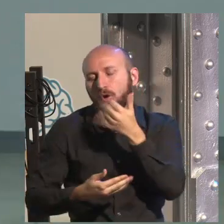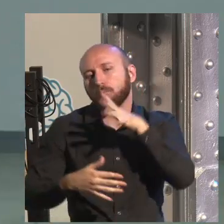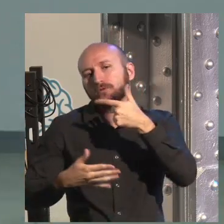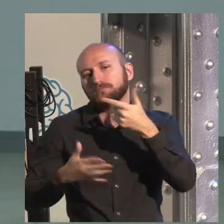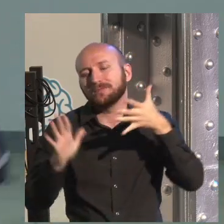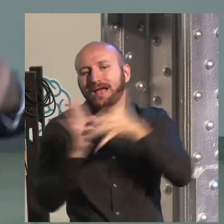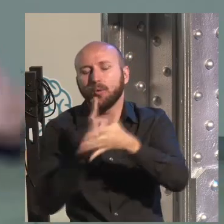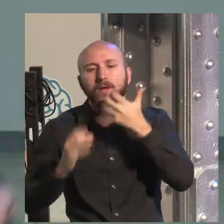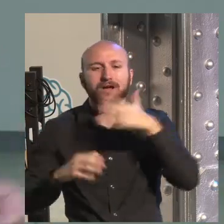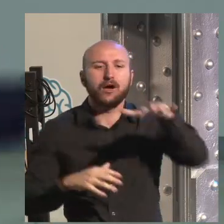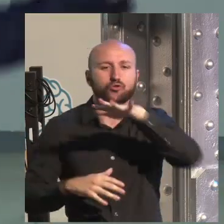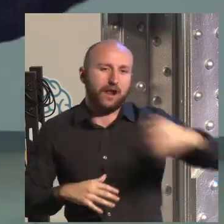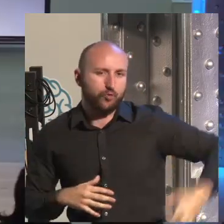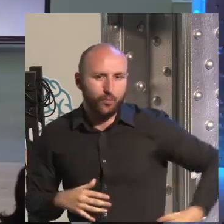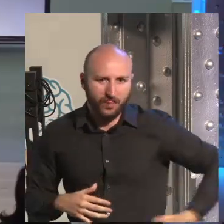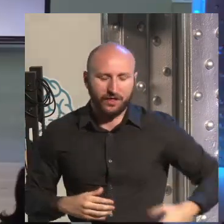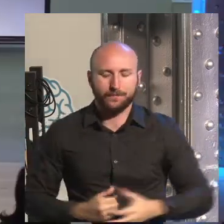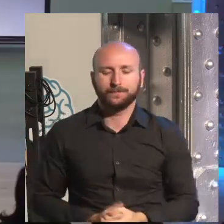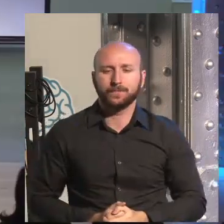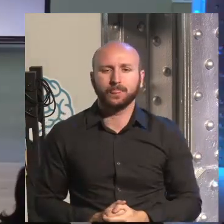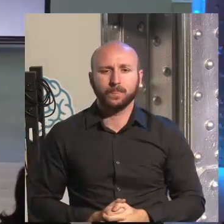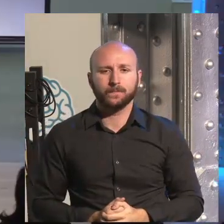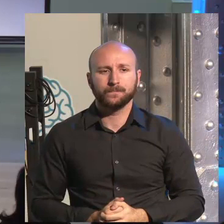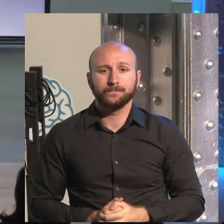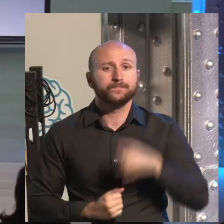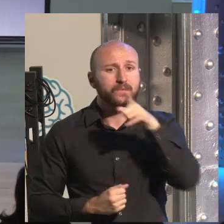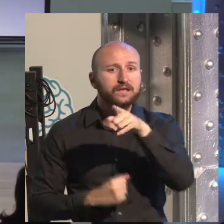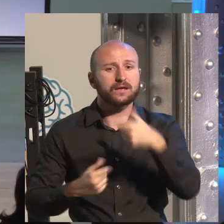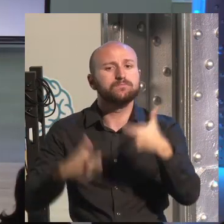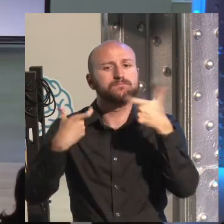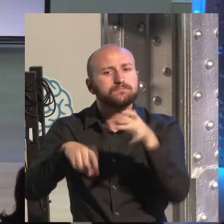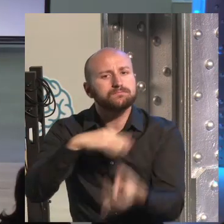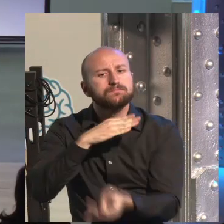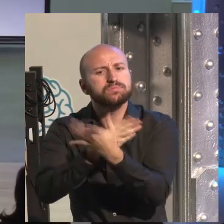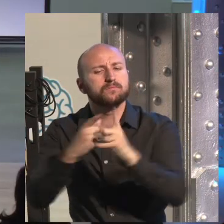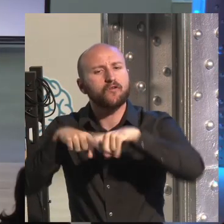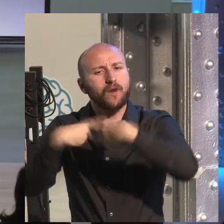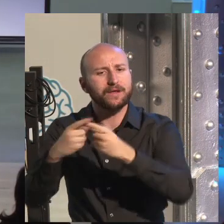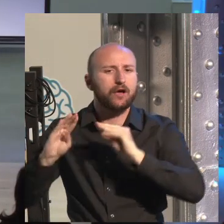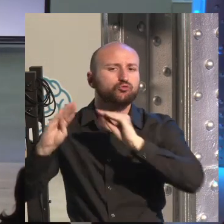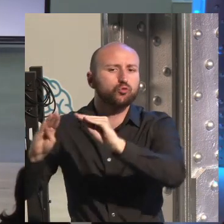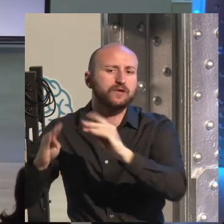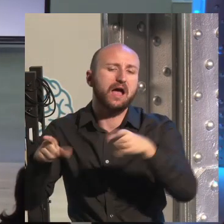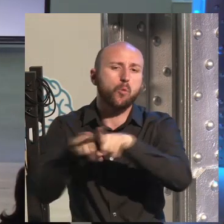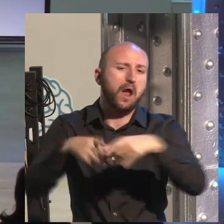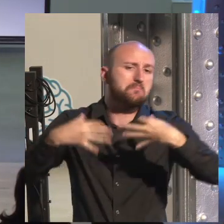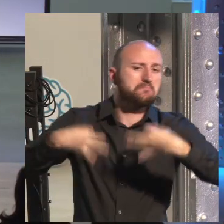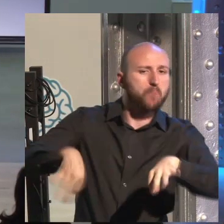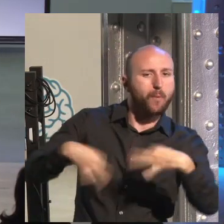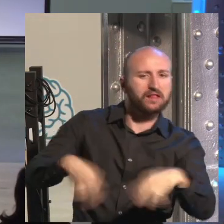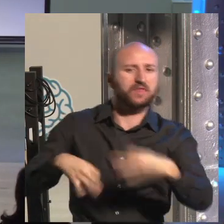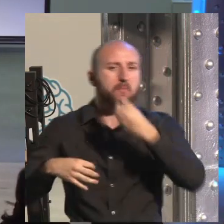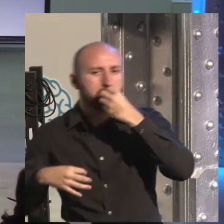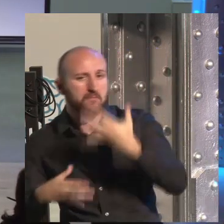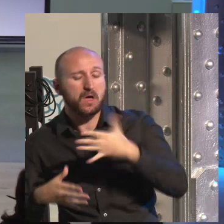rural, ¿no?, a la que él pertenecía. Este Wallace no, pertenecía de una familia muy modesta, muy humilde, tenía